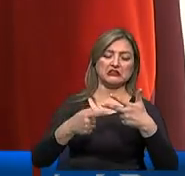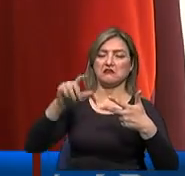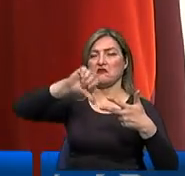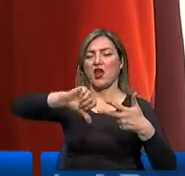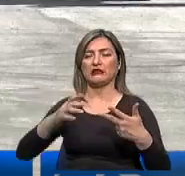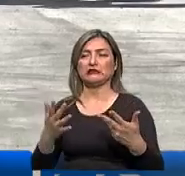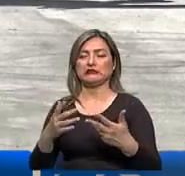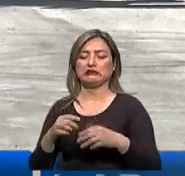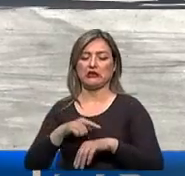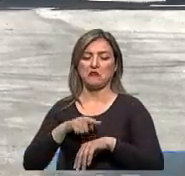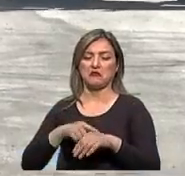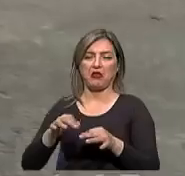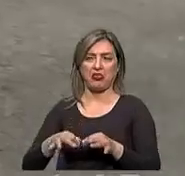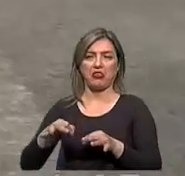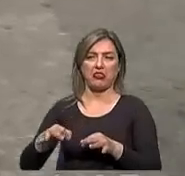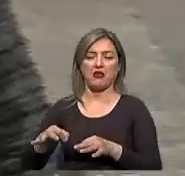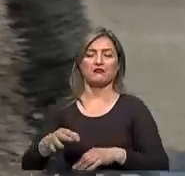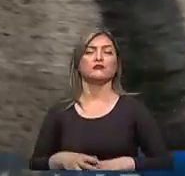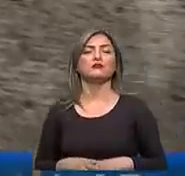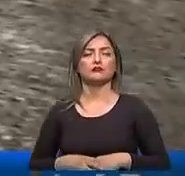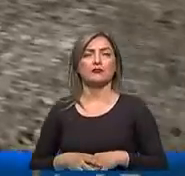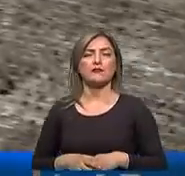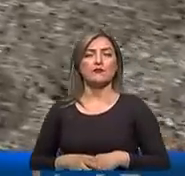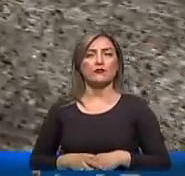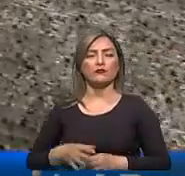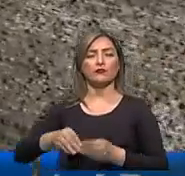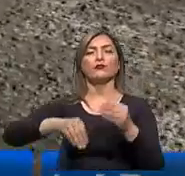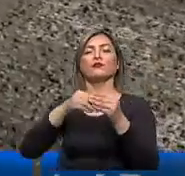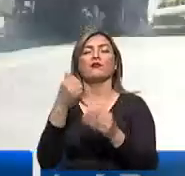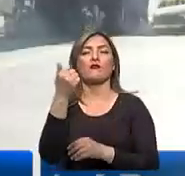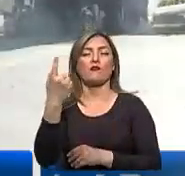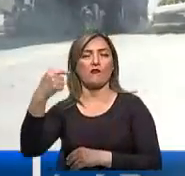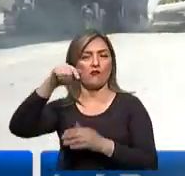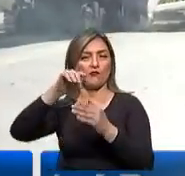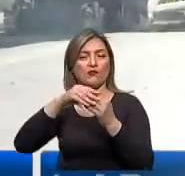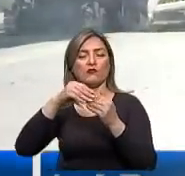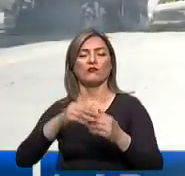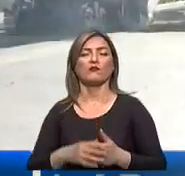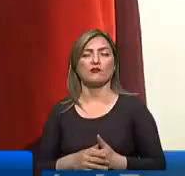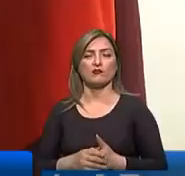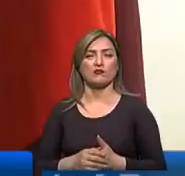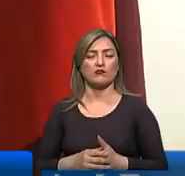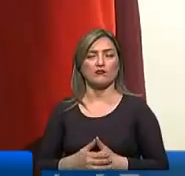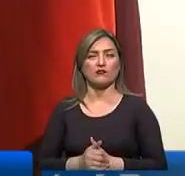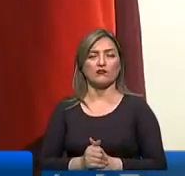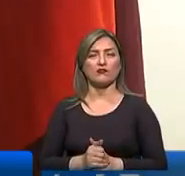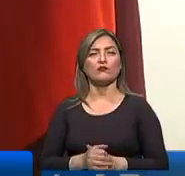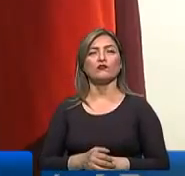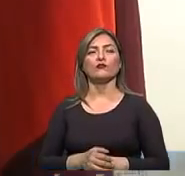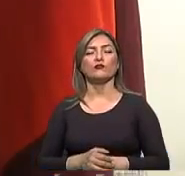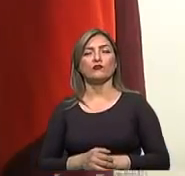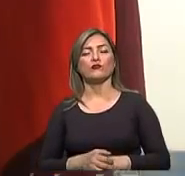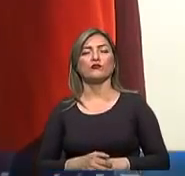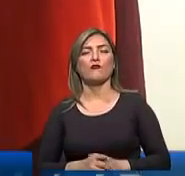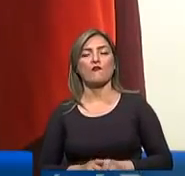esos plazos se van. La inversión de este plan de asfaltado tiene un costo de 10 millones de dólares. Son procesos que de repavimentación